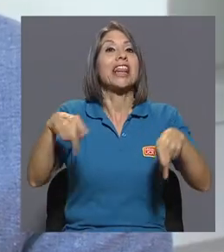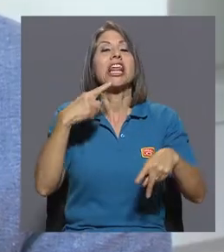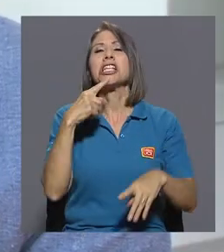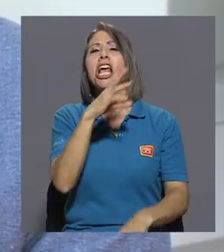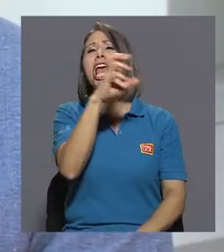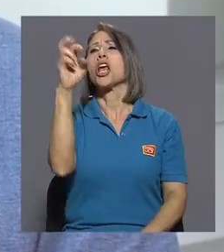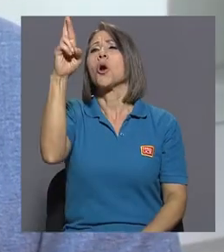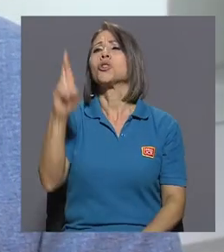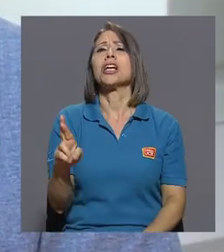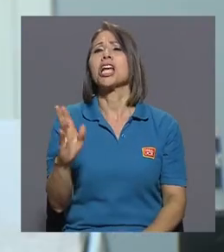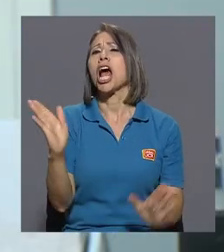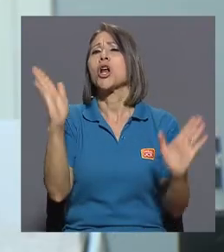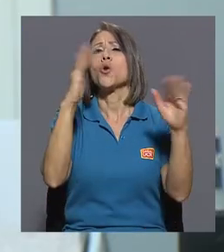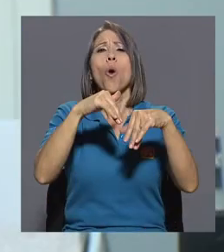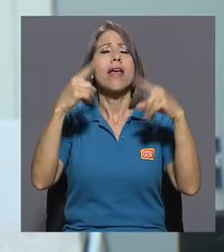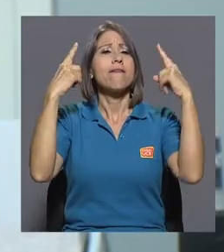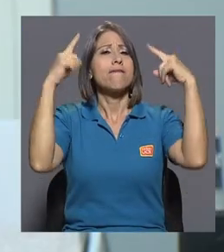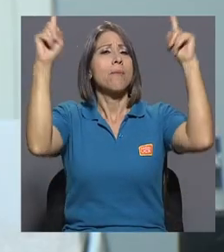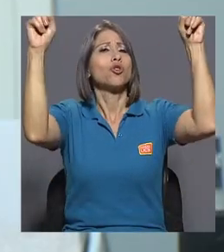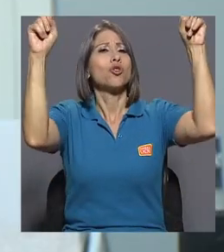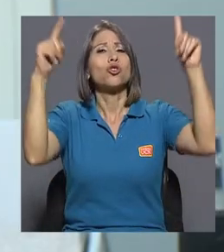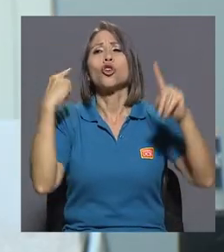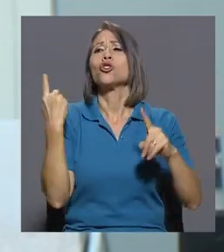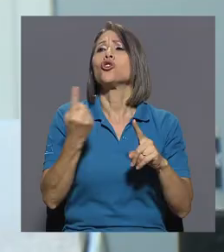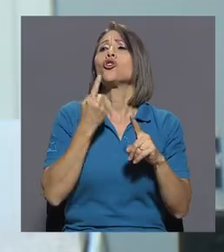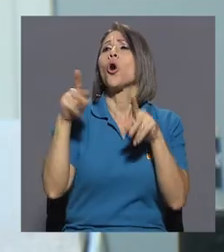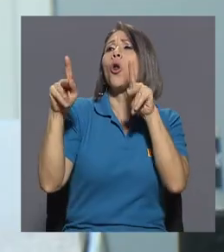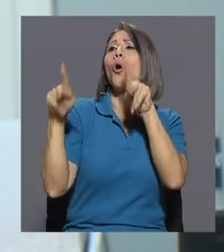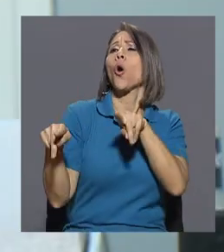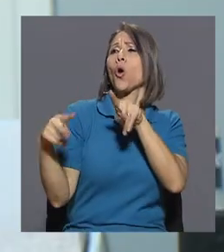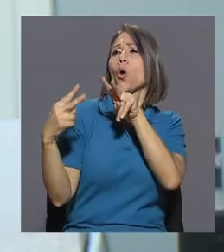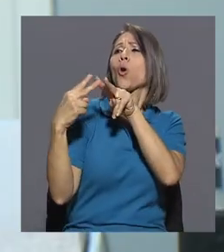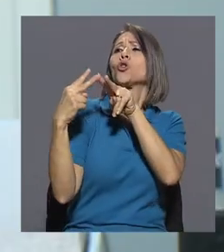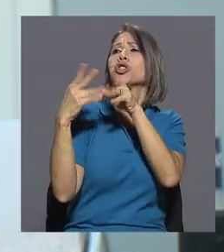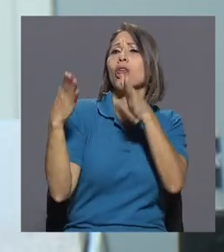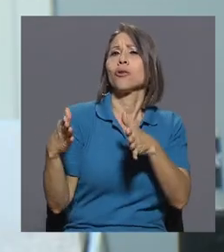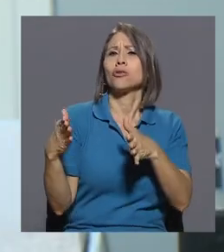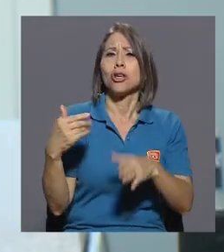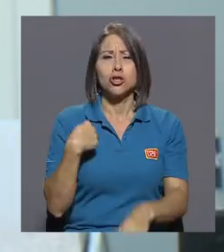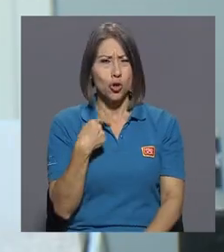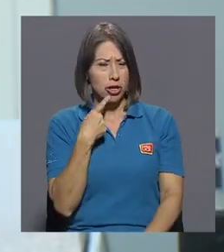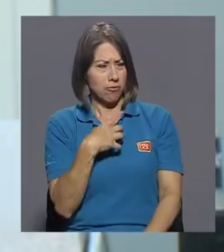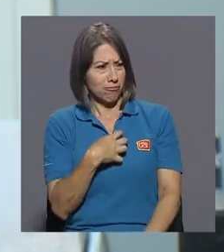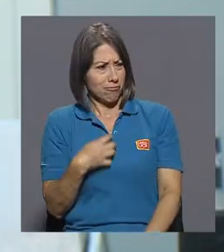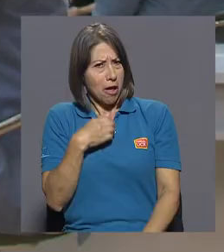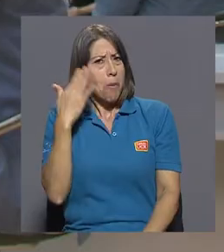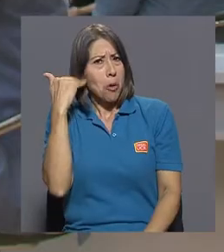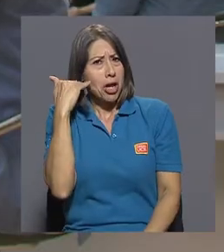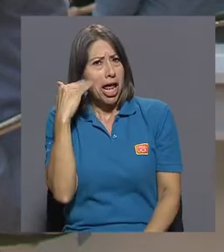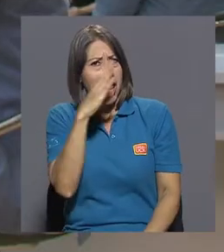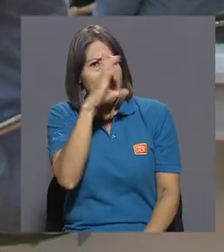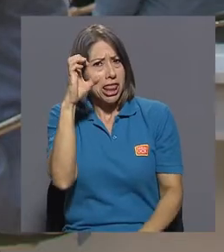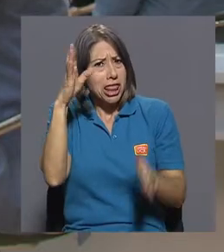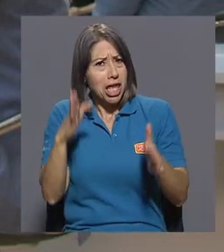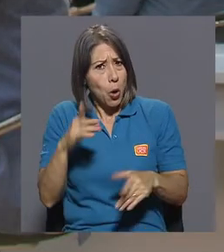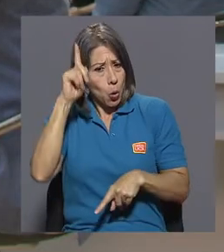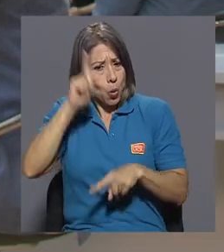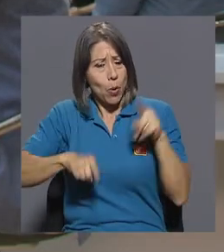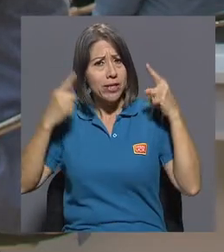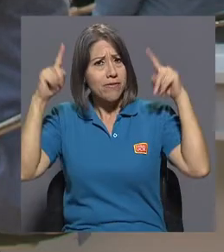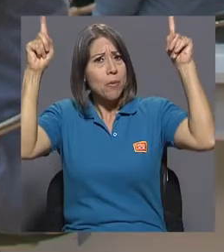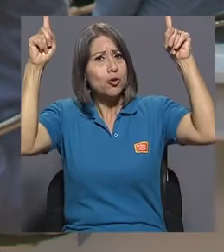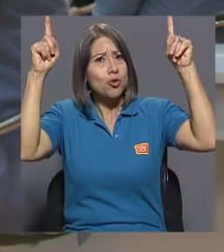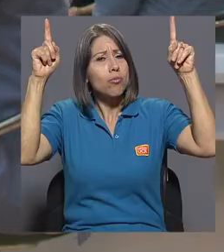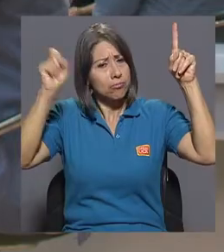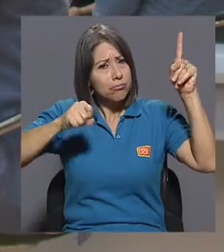me da un chichón oír ese comentario porque digo, pero ¿y por qué un tico no puede ser famoso? ¿Acaso no puede? O sea, cualquiera puede ser famoso,